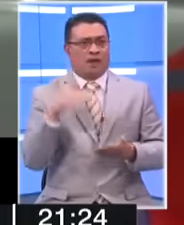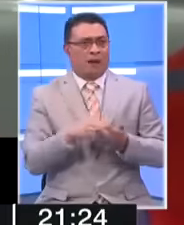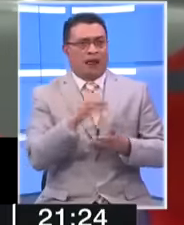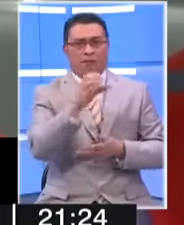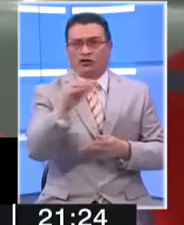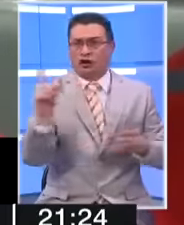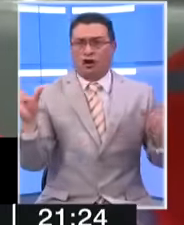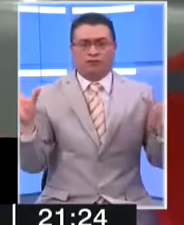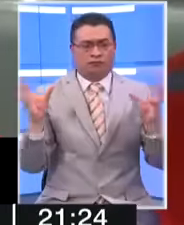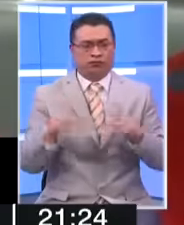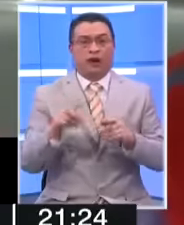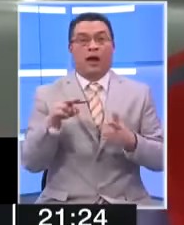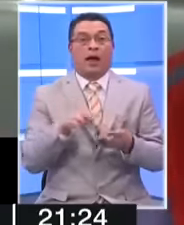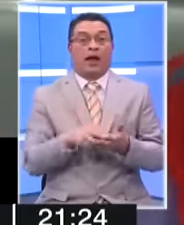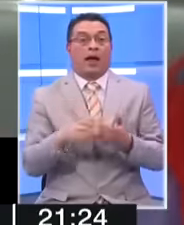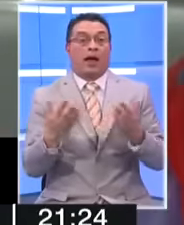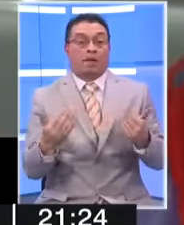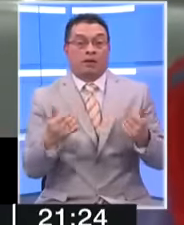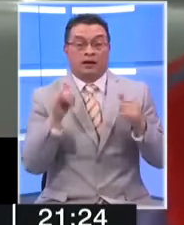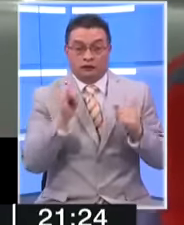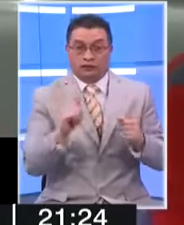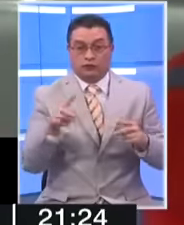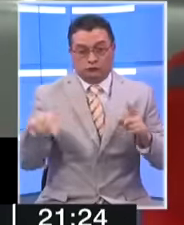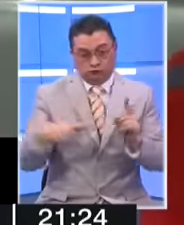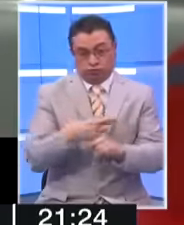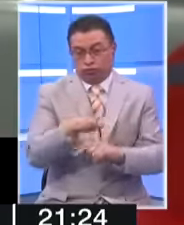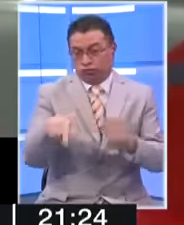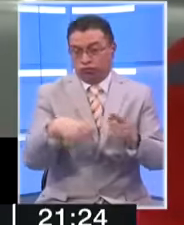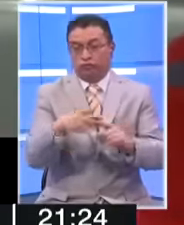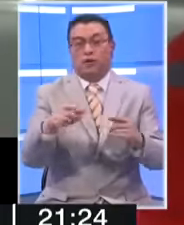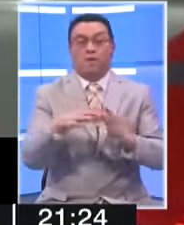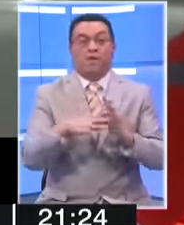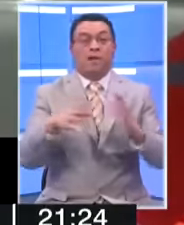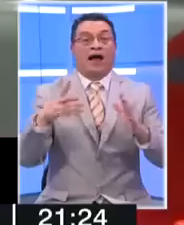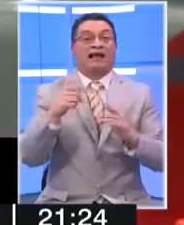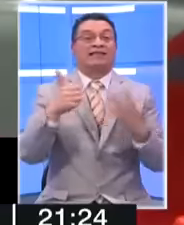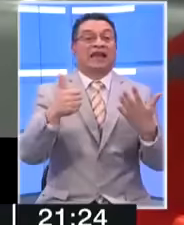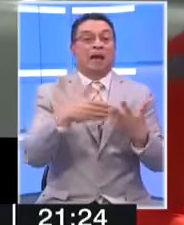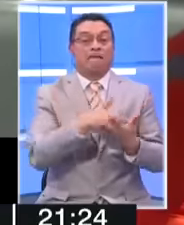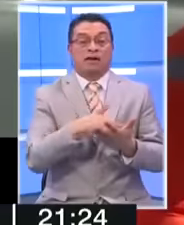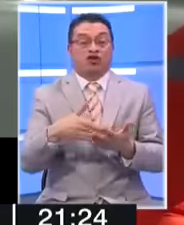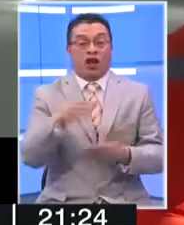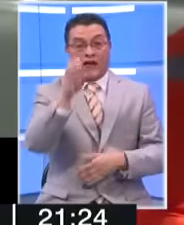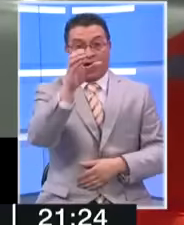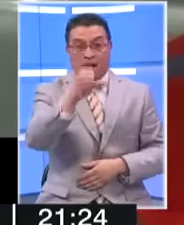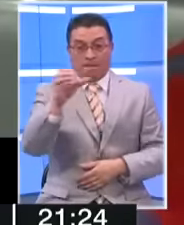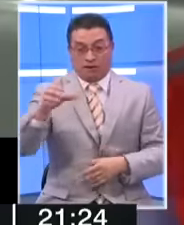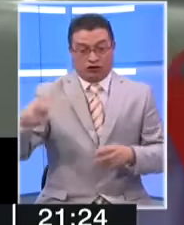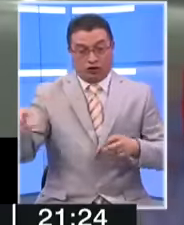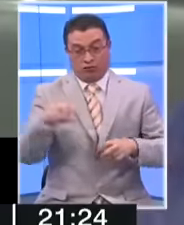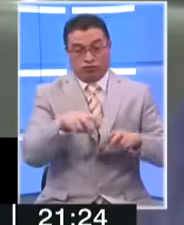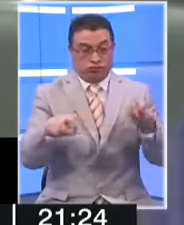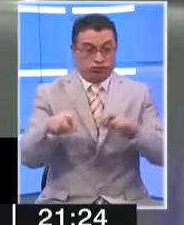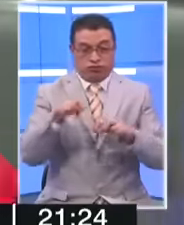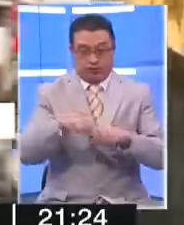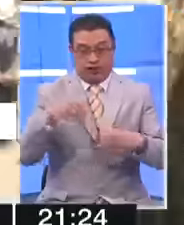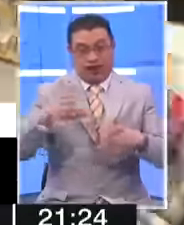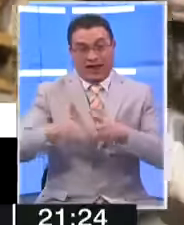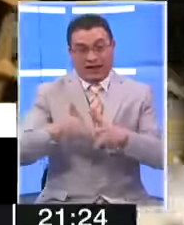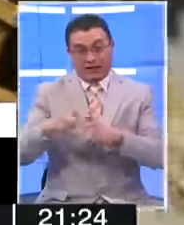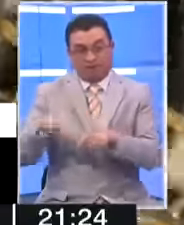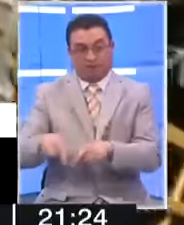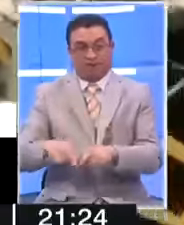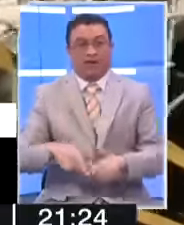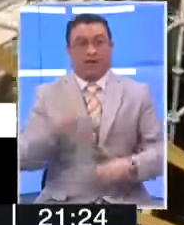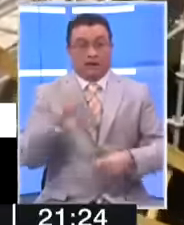habitantes. Esperamos. Van a estar circulando por acá, más de 6 millones de pasajeros van a entrar por esta estación.